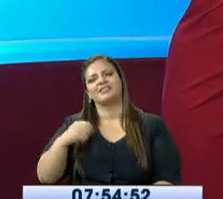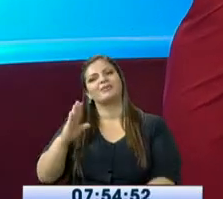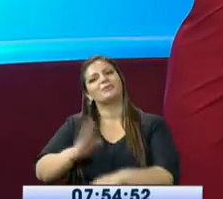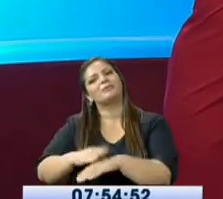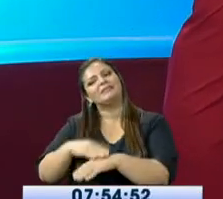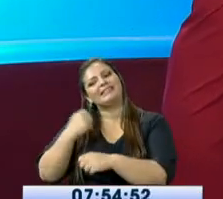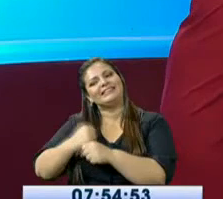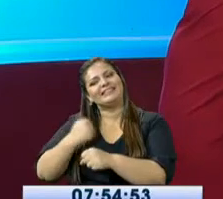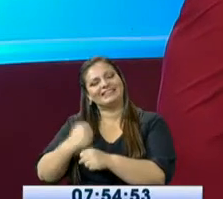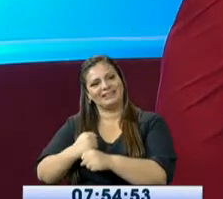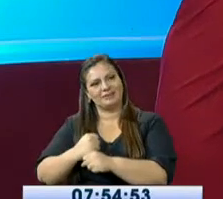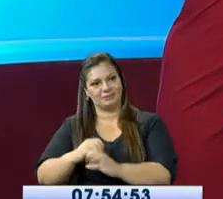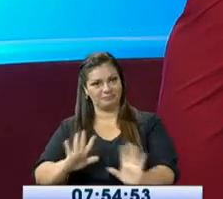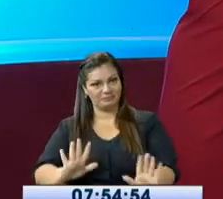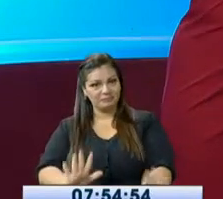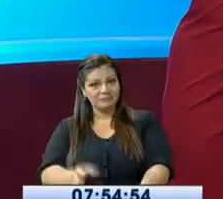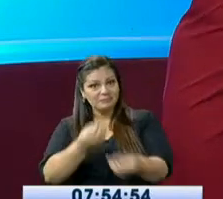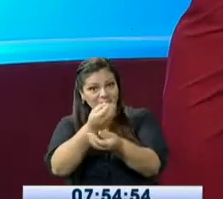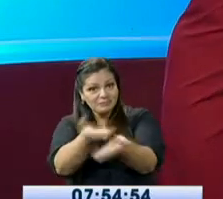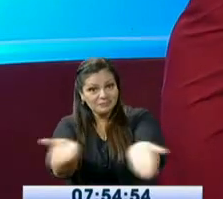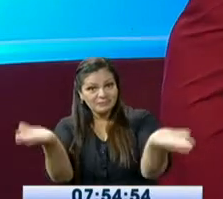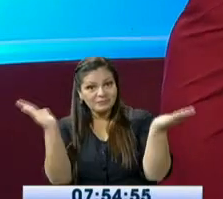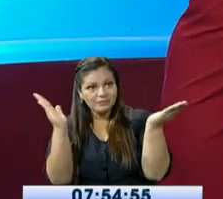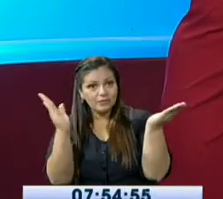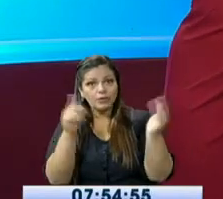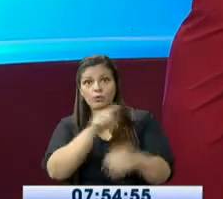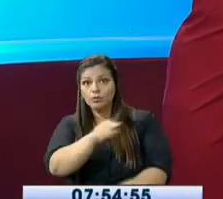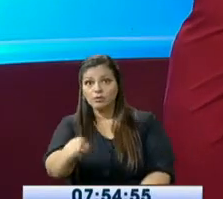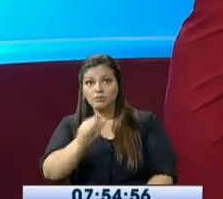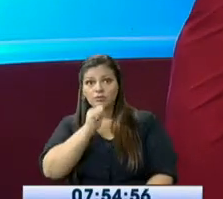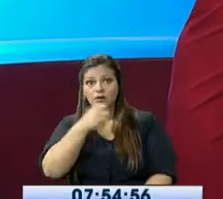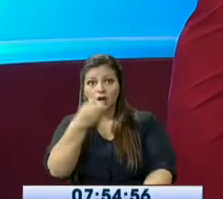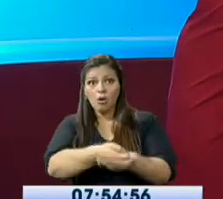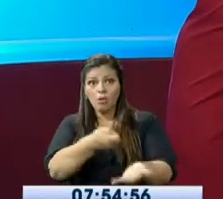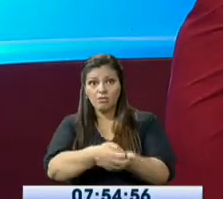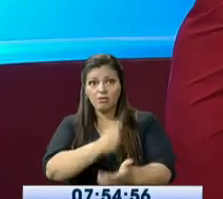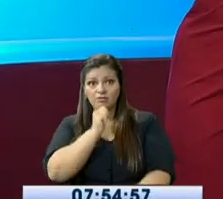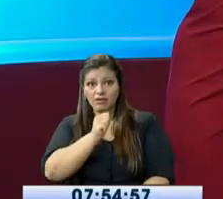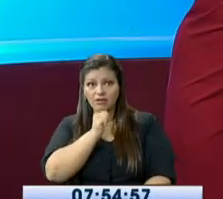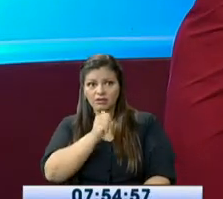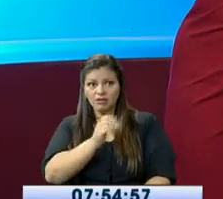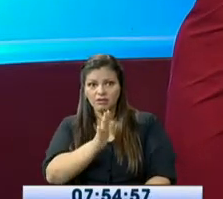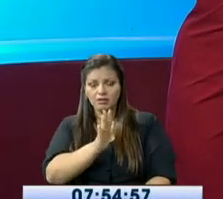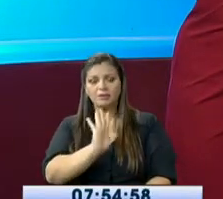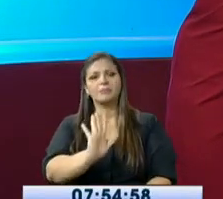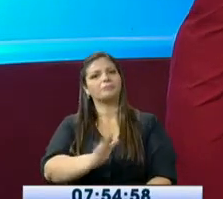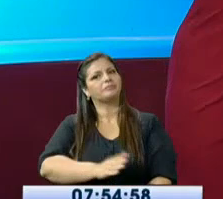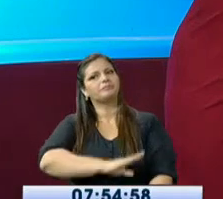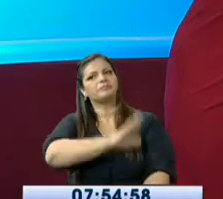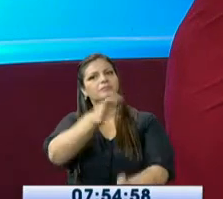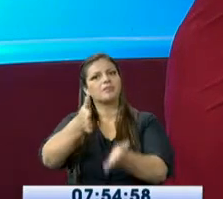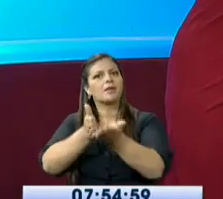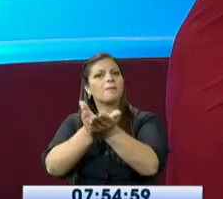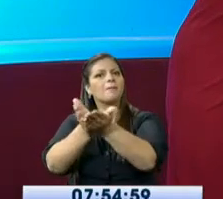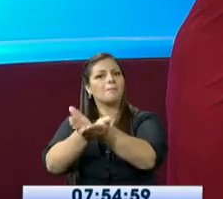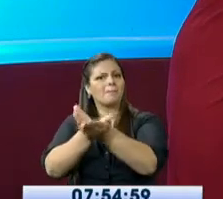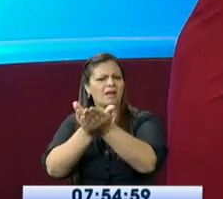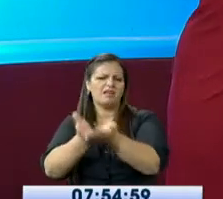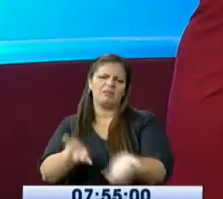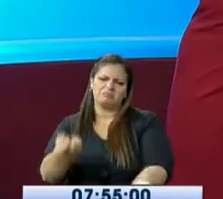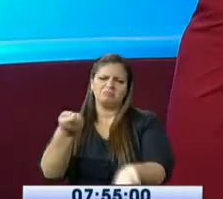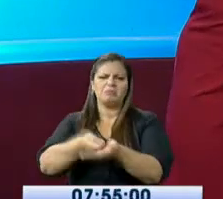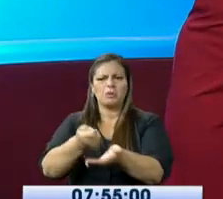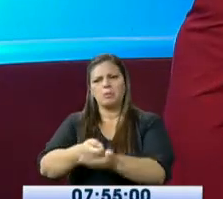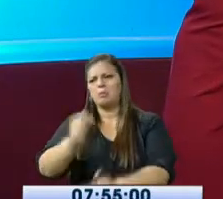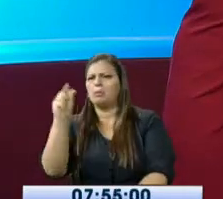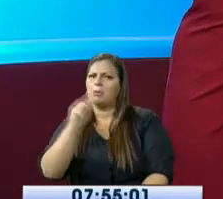nuestros amigos televidentes que aún no han terminado de hacer sus compras y van a visitar la Bahía, porque se compra más barato, se encuentra a